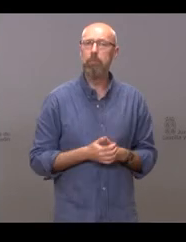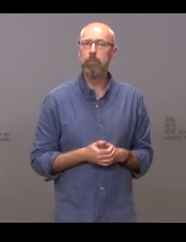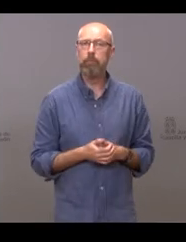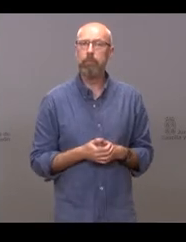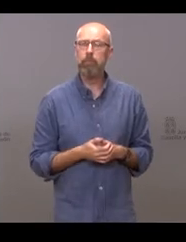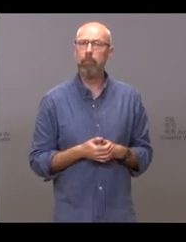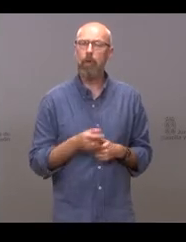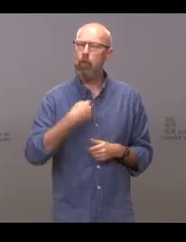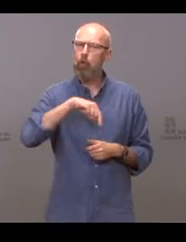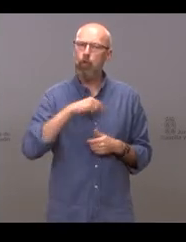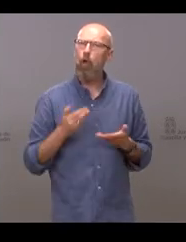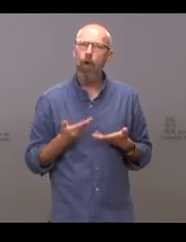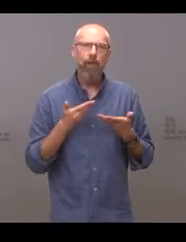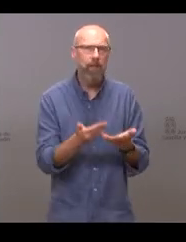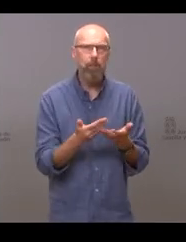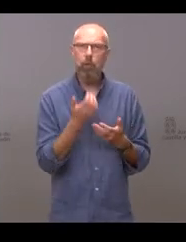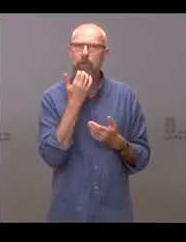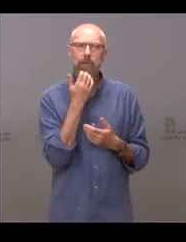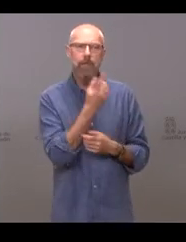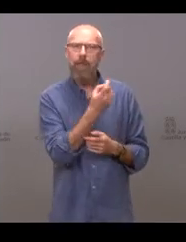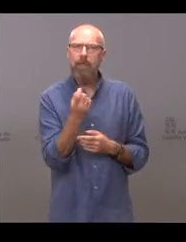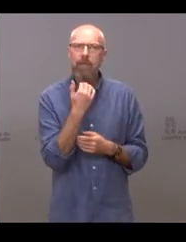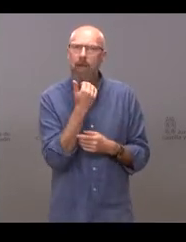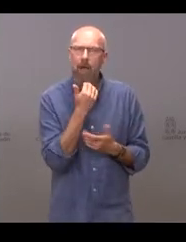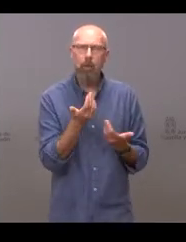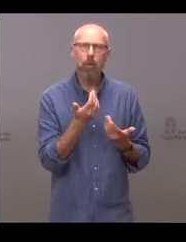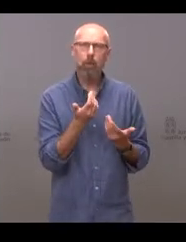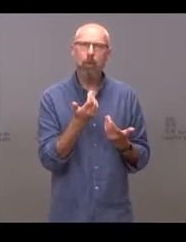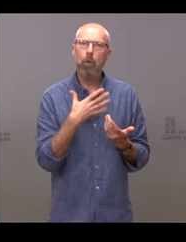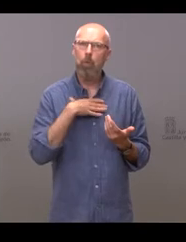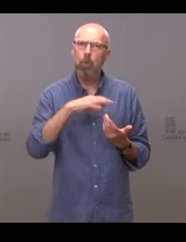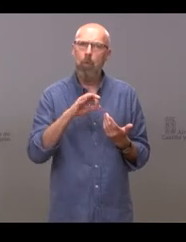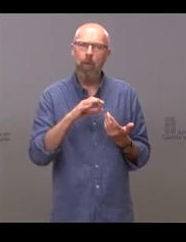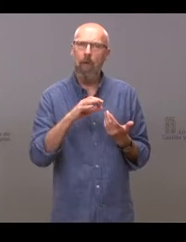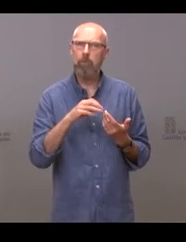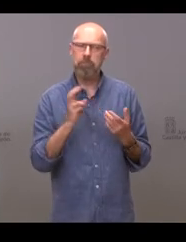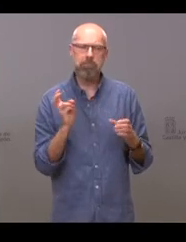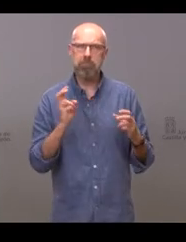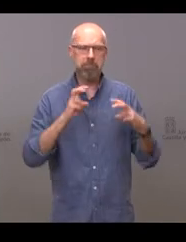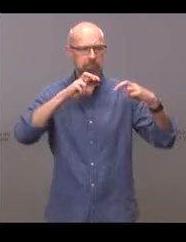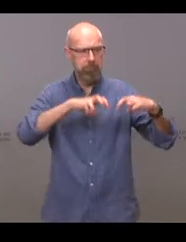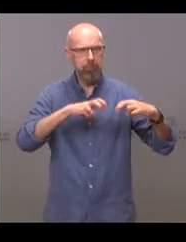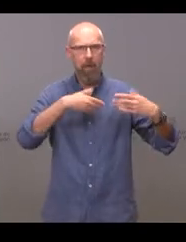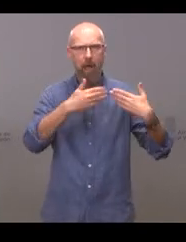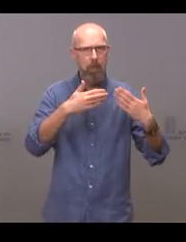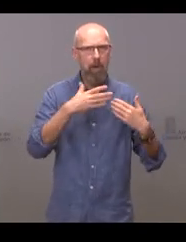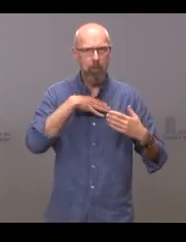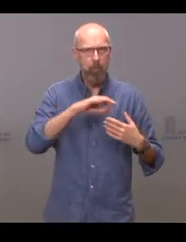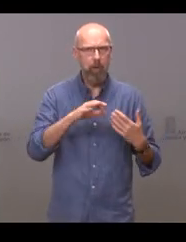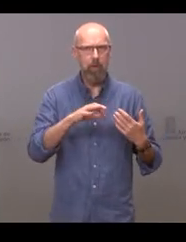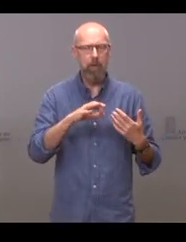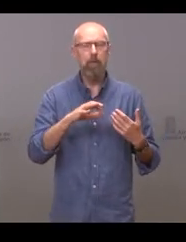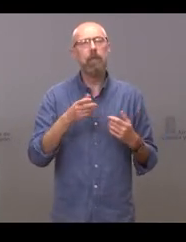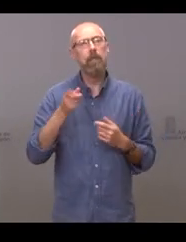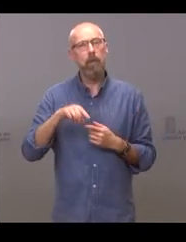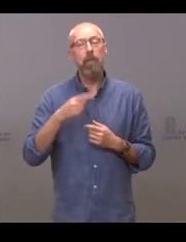nos ofrecemos si hay para cualquier para cualquier circunstancia pues podamos sentarnos y hablar y hablar en muchas cosas y desde luego quiero agradecer a